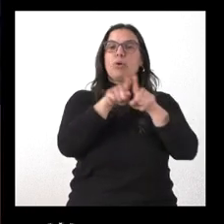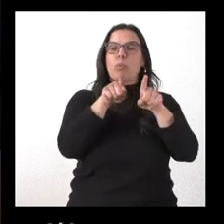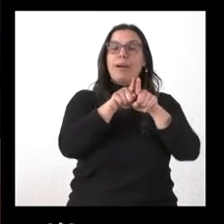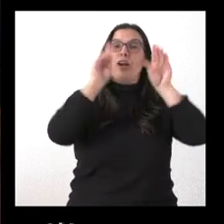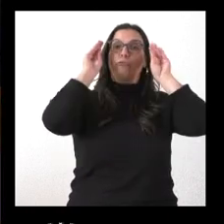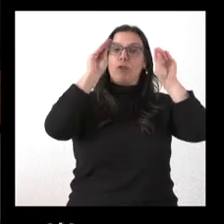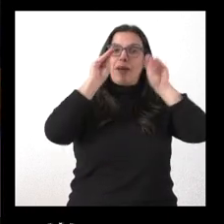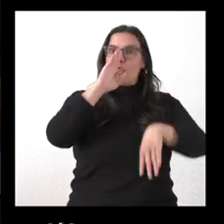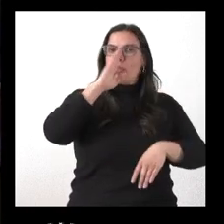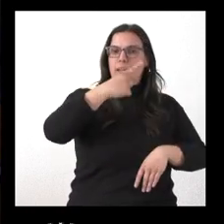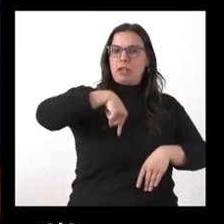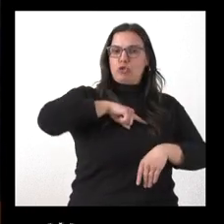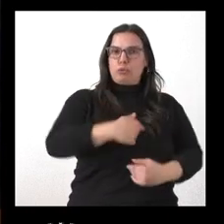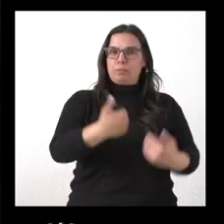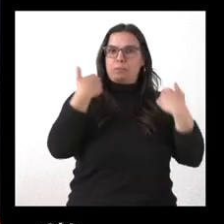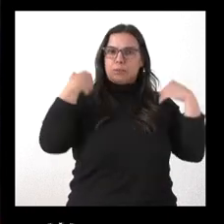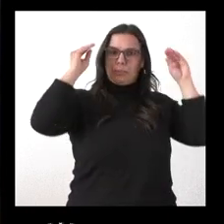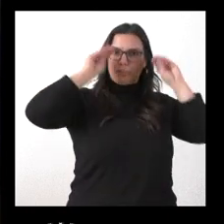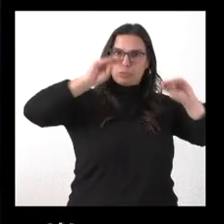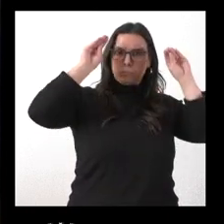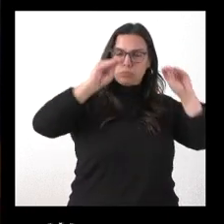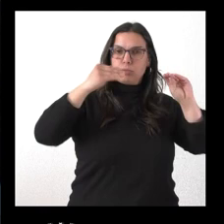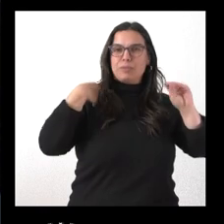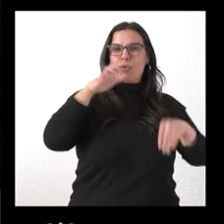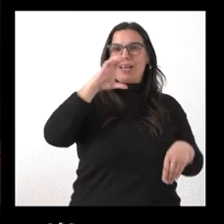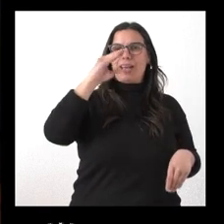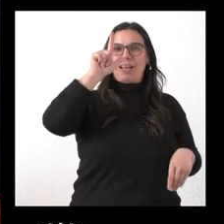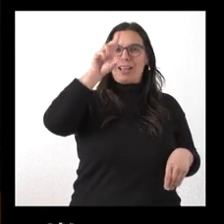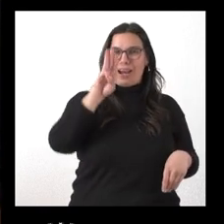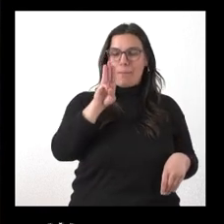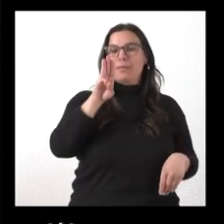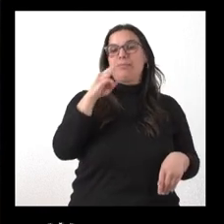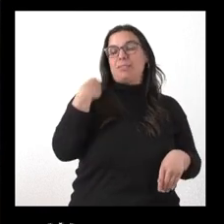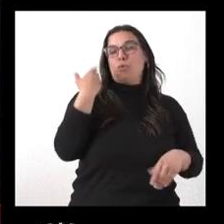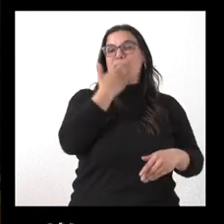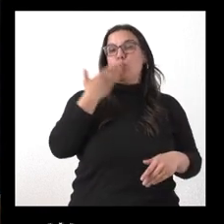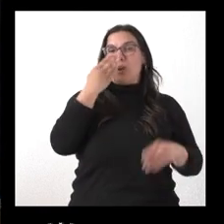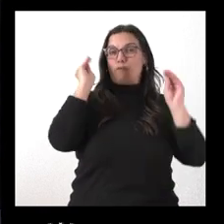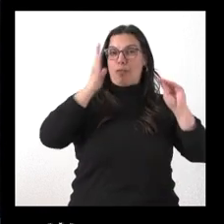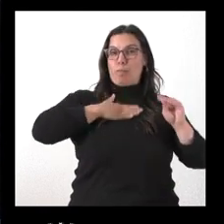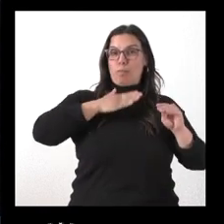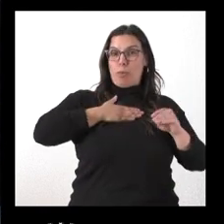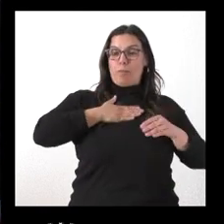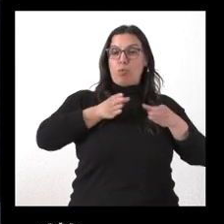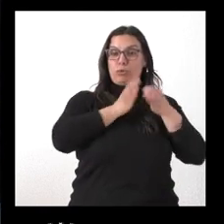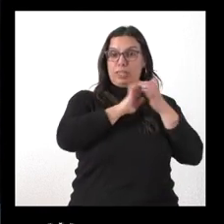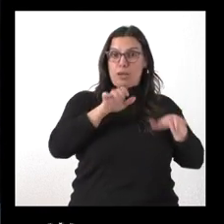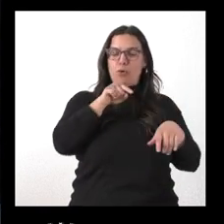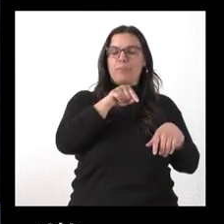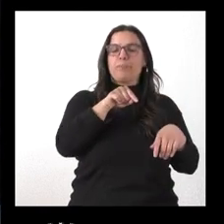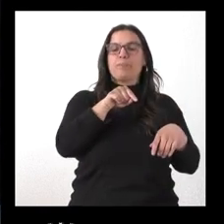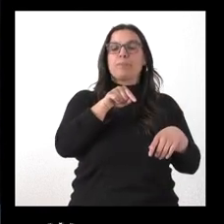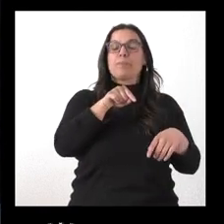esa formación de manera directa parte de la club de nuestra escuela de formación dicha actuación